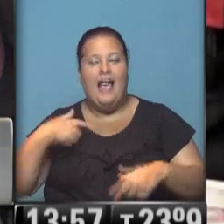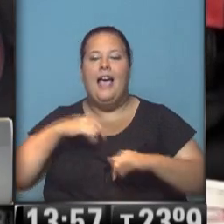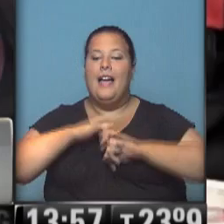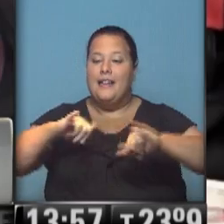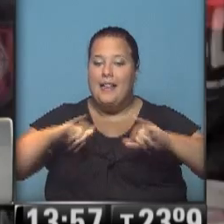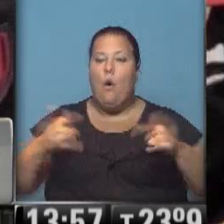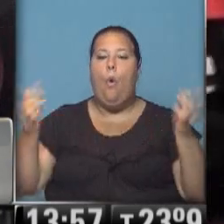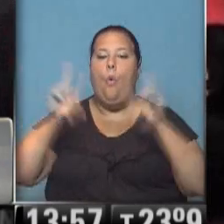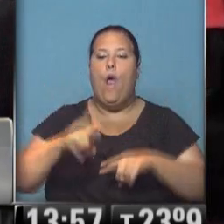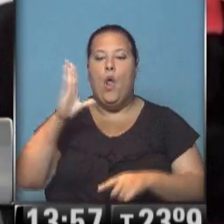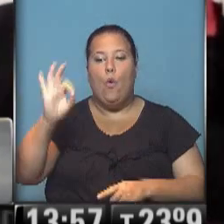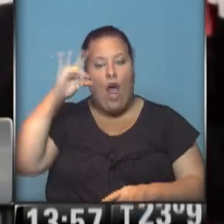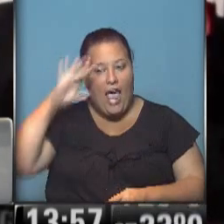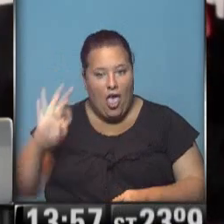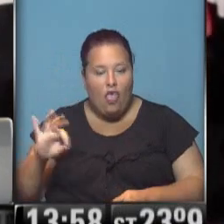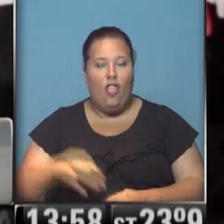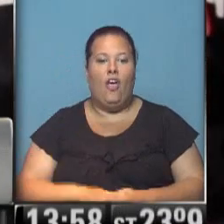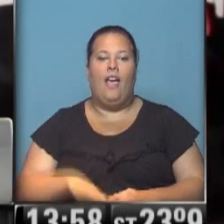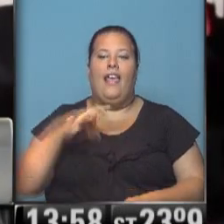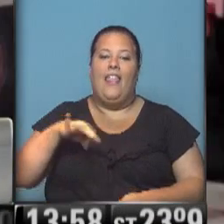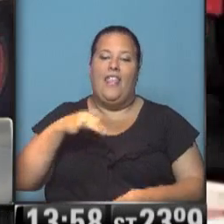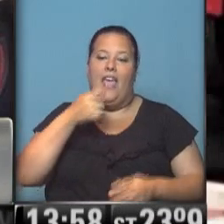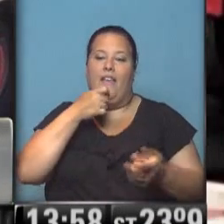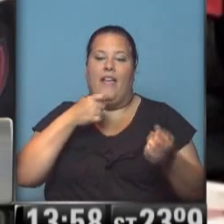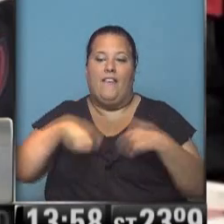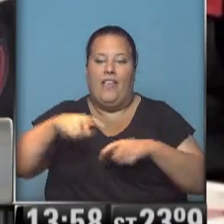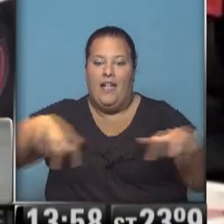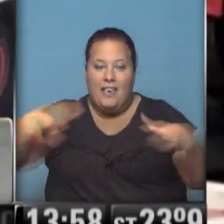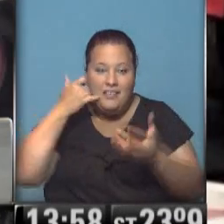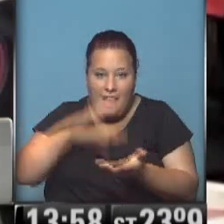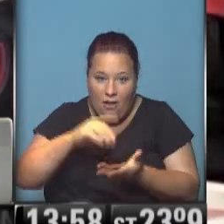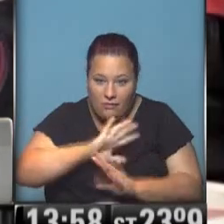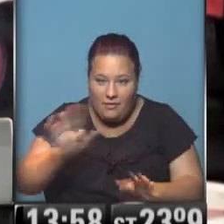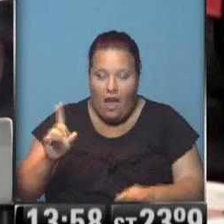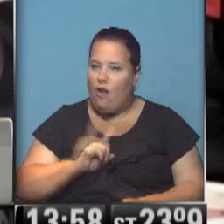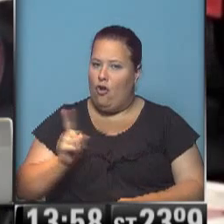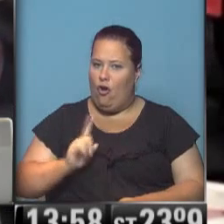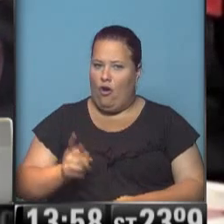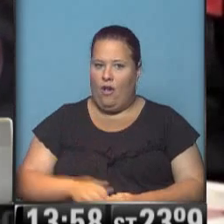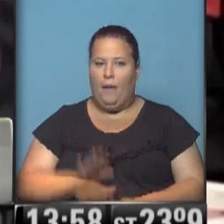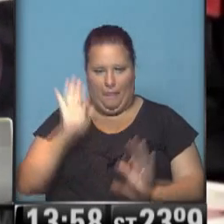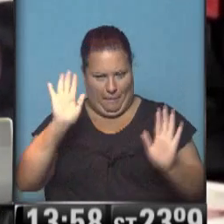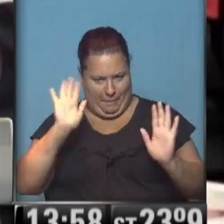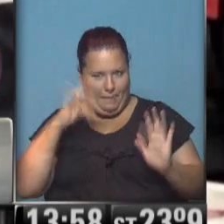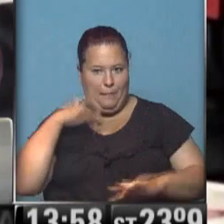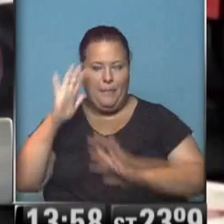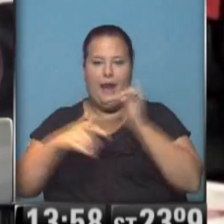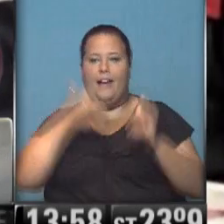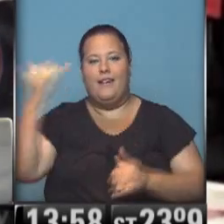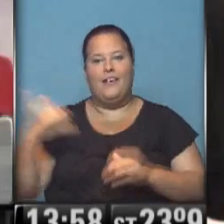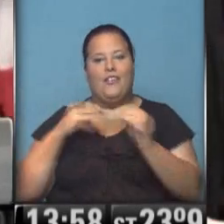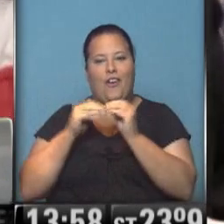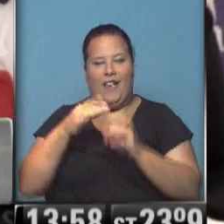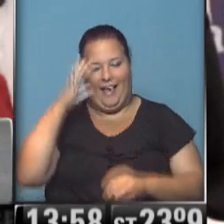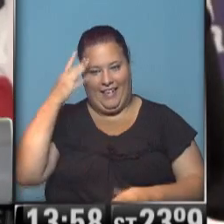campaña para volver a Boedo. Porque tenemos que venderme estos cuadrados. ¿Ya compró algún metro usted? ¿Cómo no? Espere un segundito que le paso con un ídolo